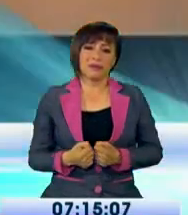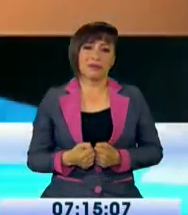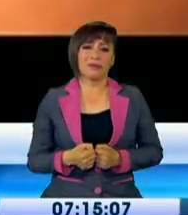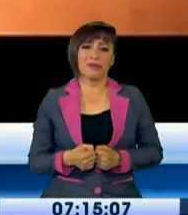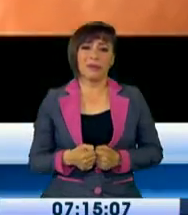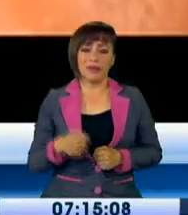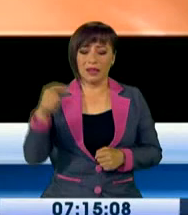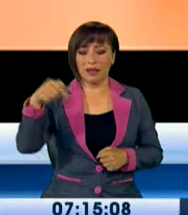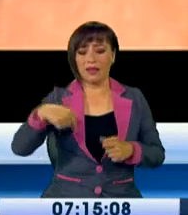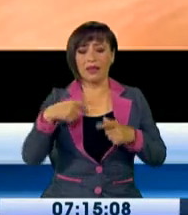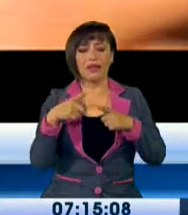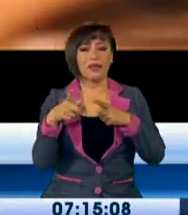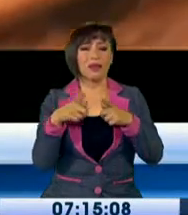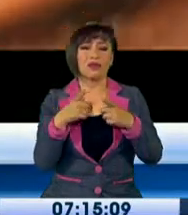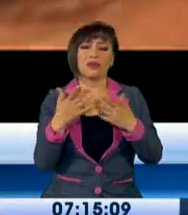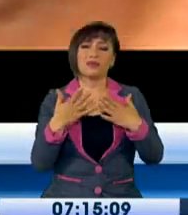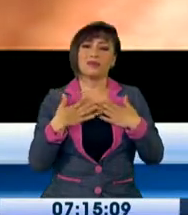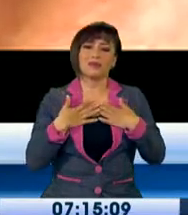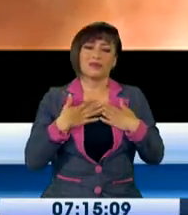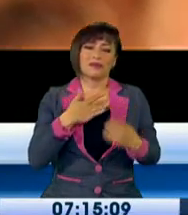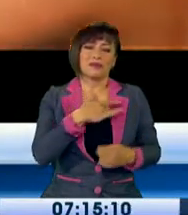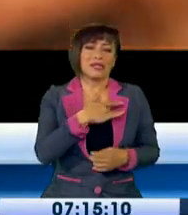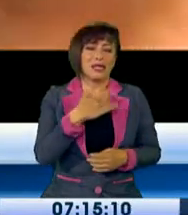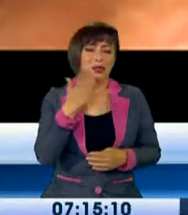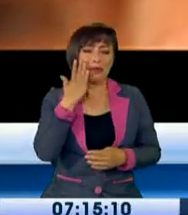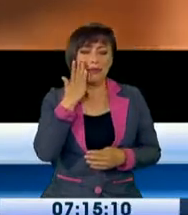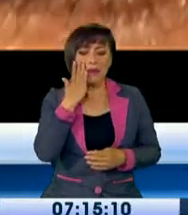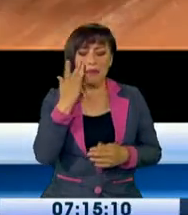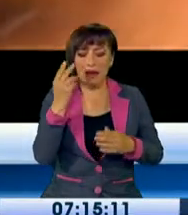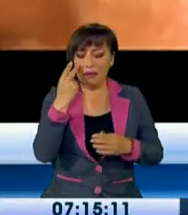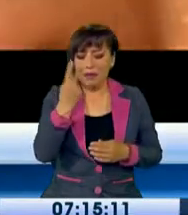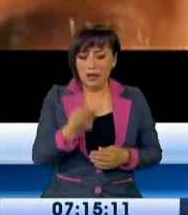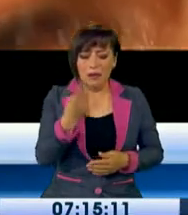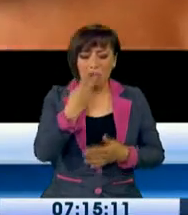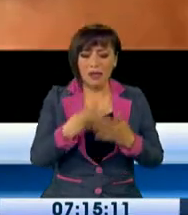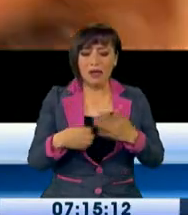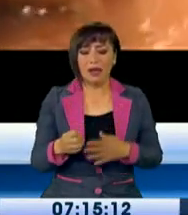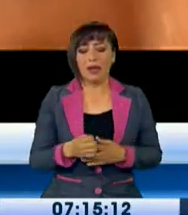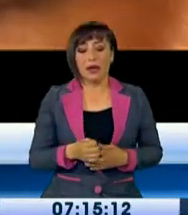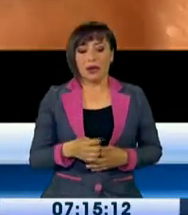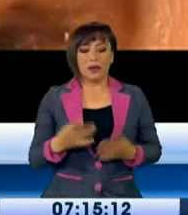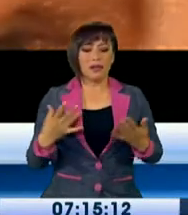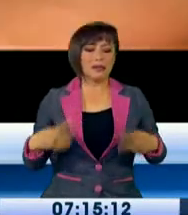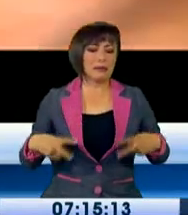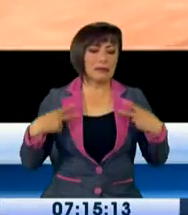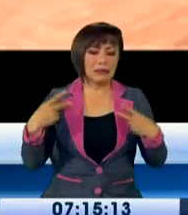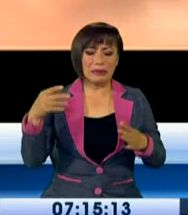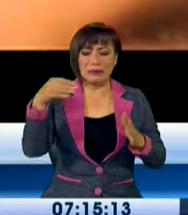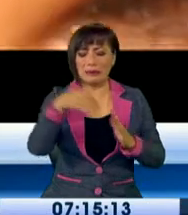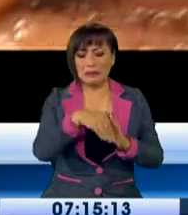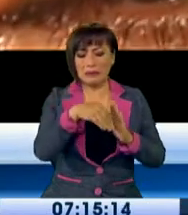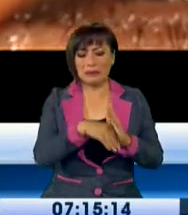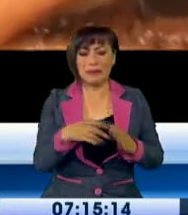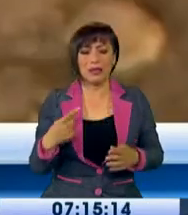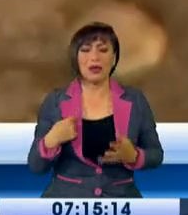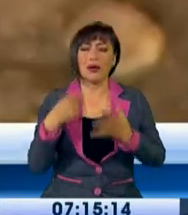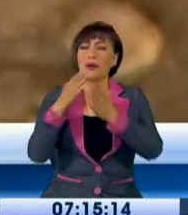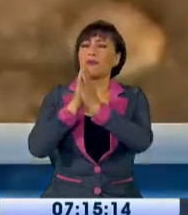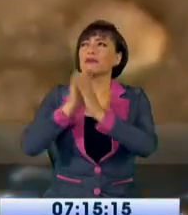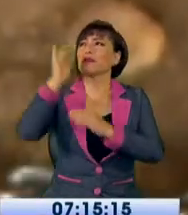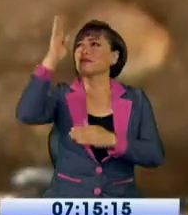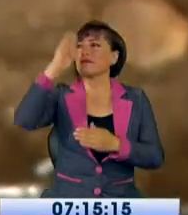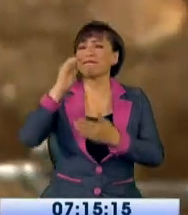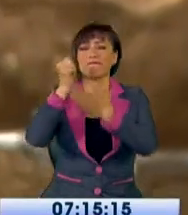en este lugar de madre y ver a mi hijo cómo se está destruyendo. Solo le pido a Dios cada día que me los cuide y me los guarde. Luis